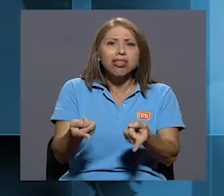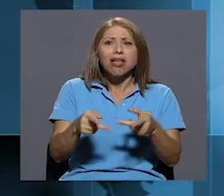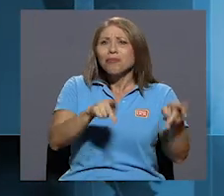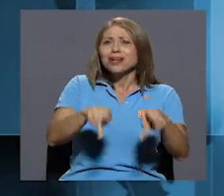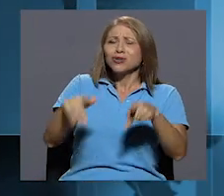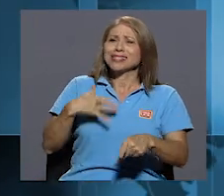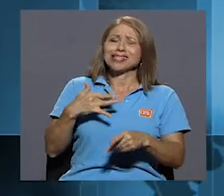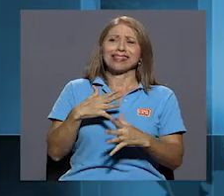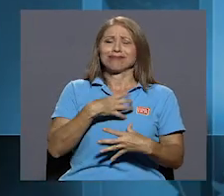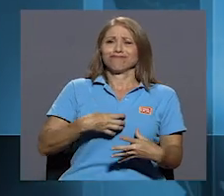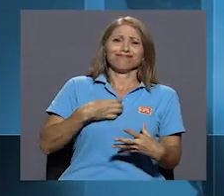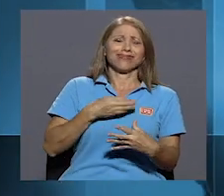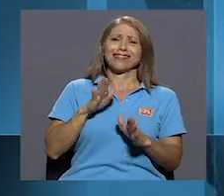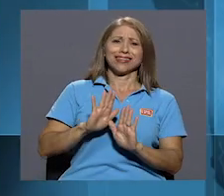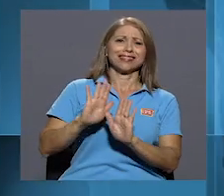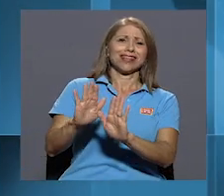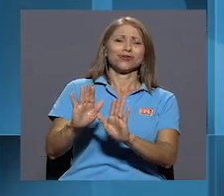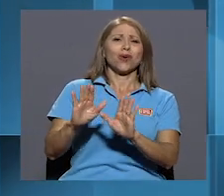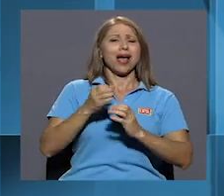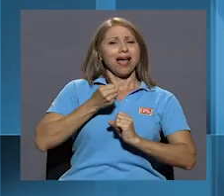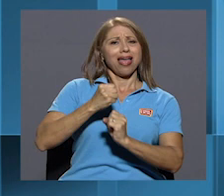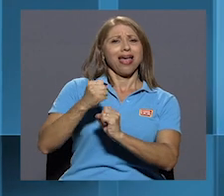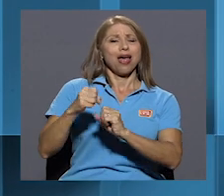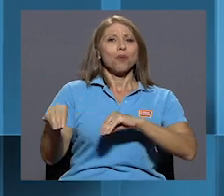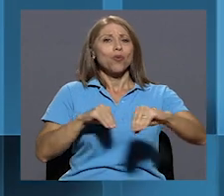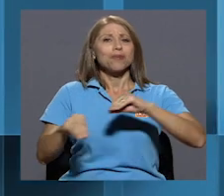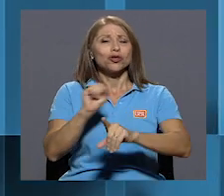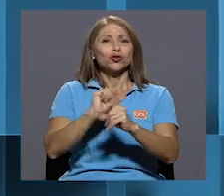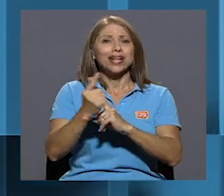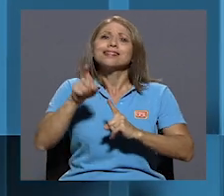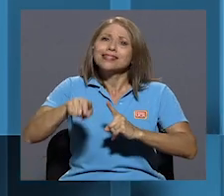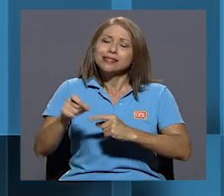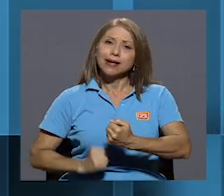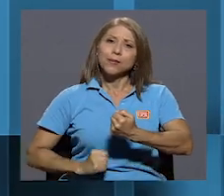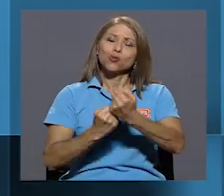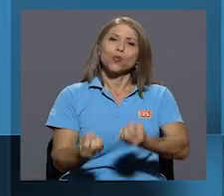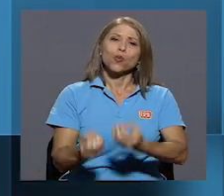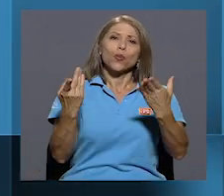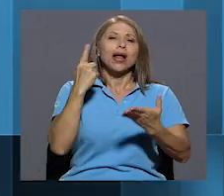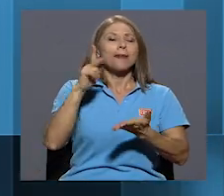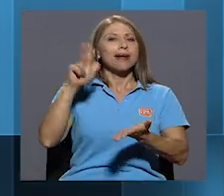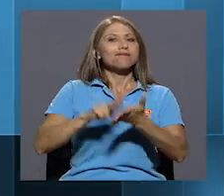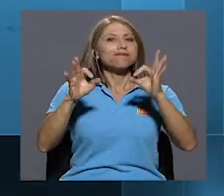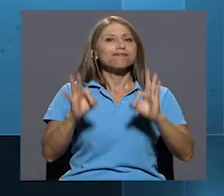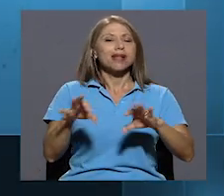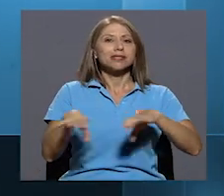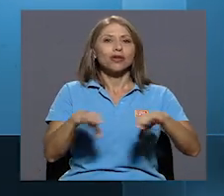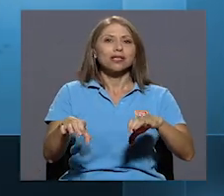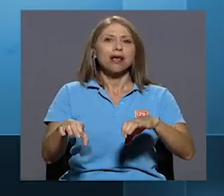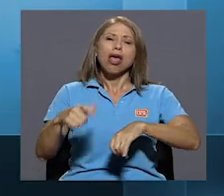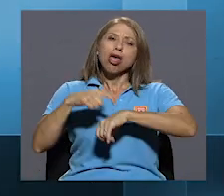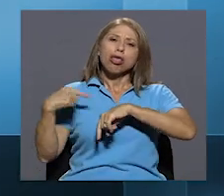los movimientos sociales necesitados del apoyo popular para validar sus acciones. La prolongada huelga